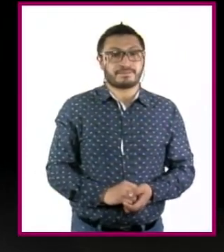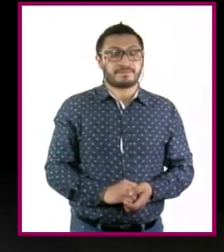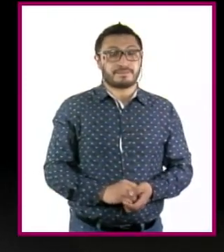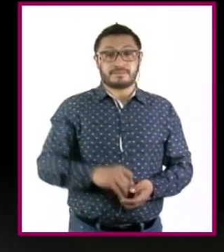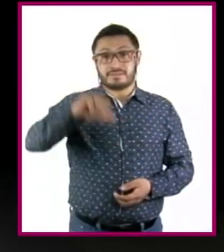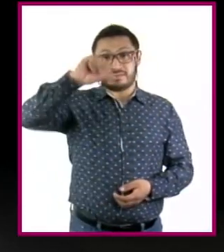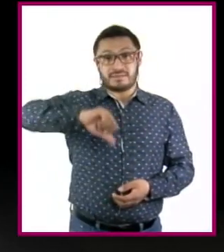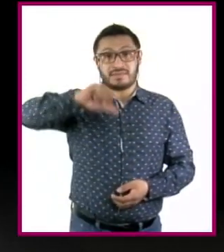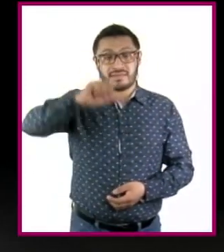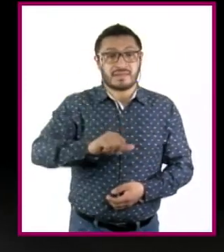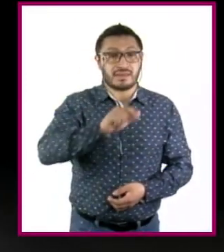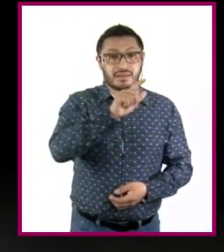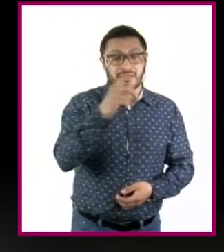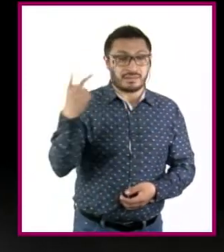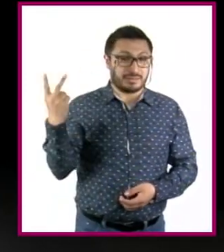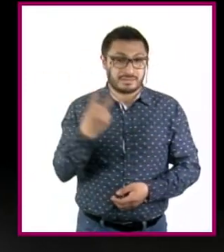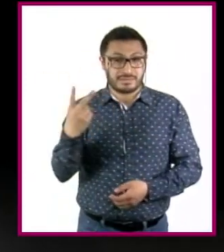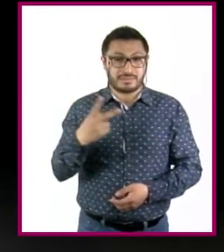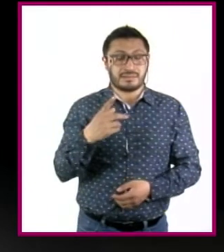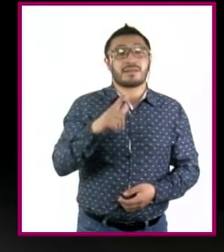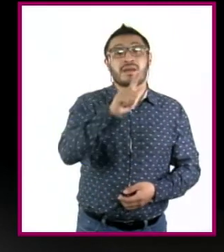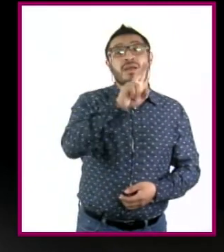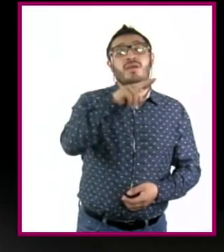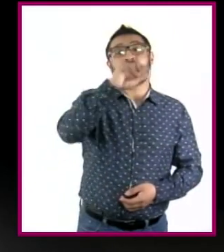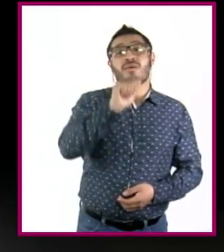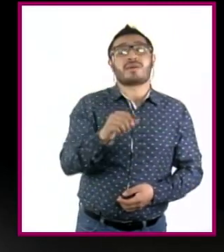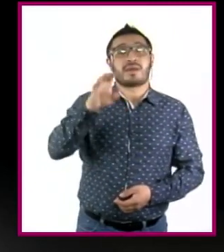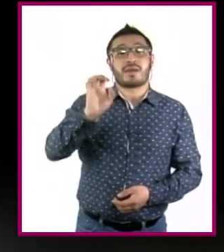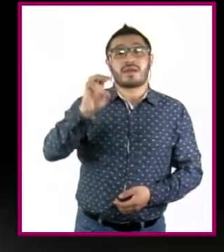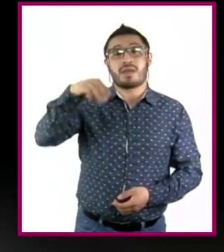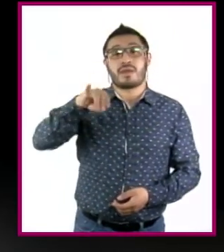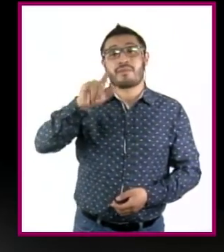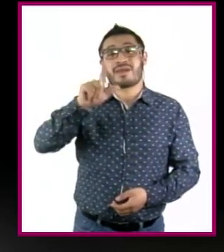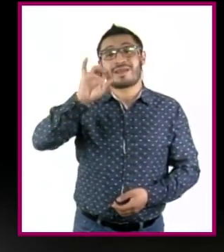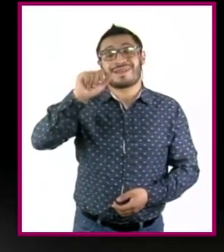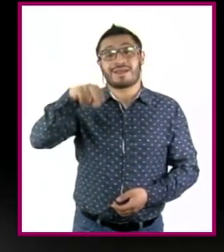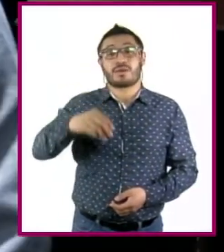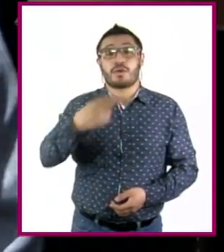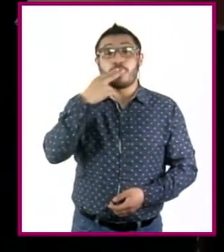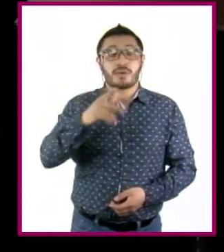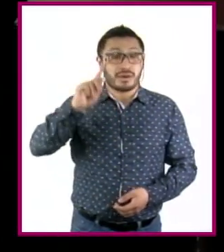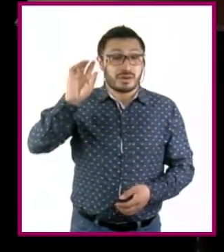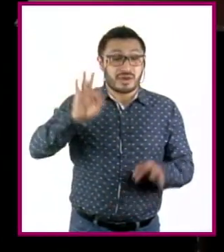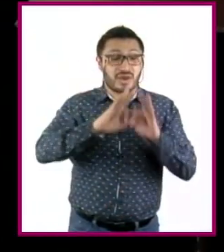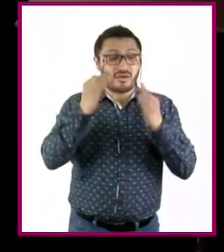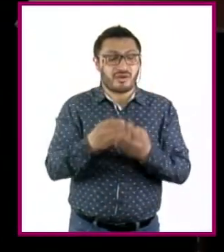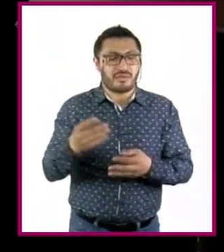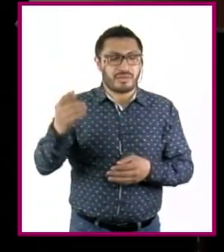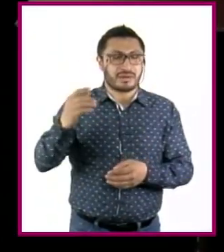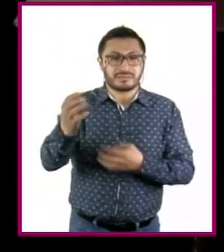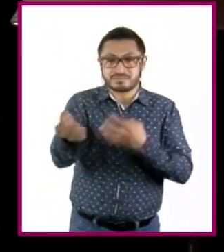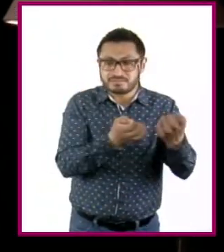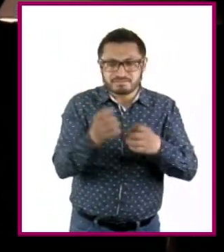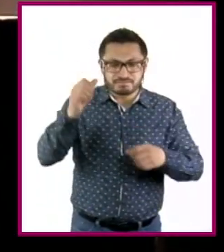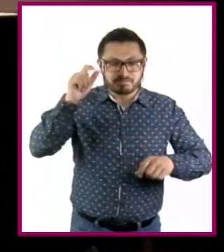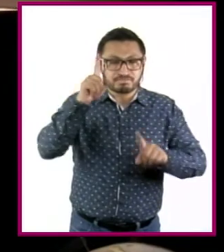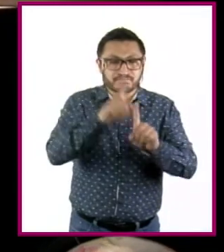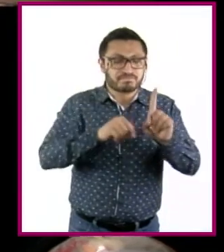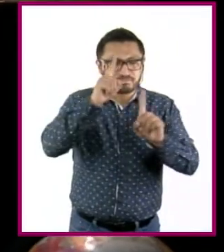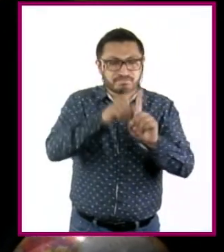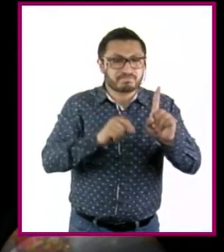Hoy, Luna y Emiliano utilizaron la técnica llamada ejercicio de la crítica. En particular, con